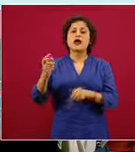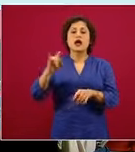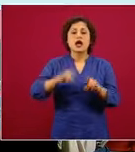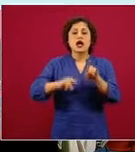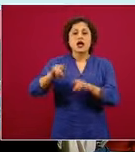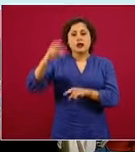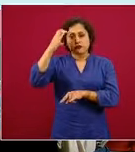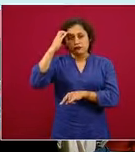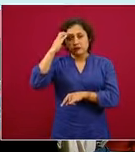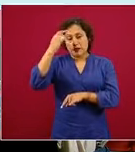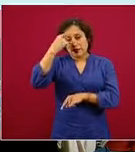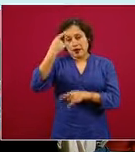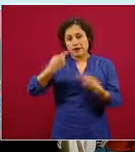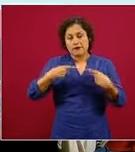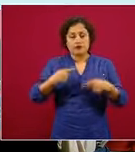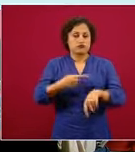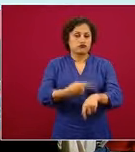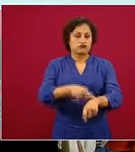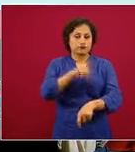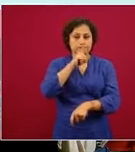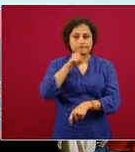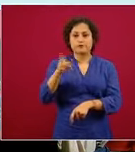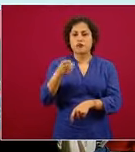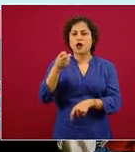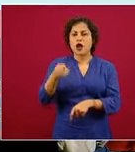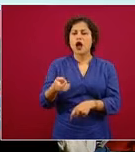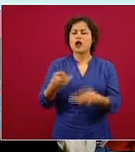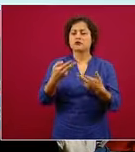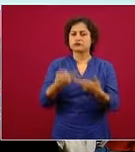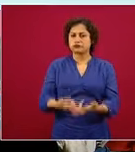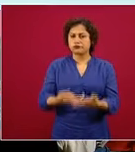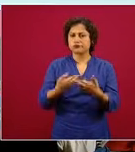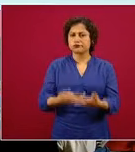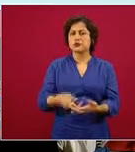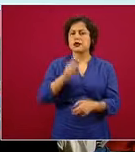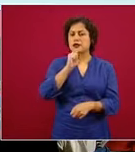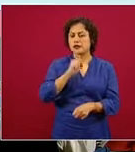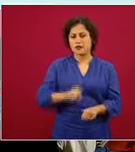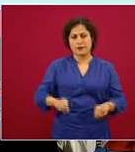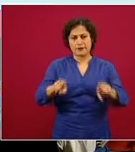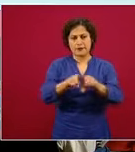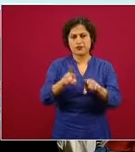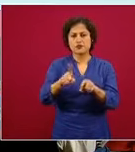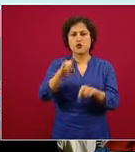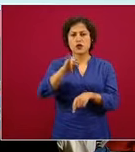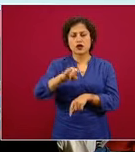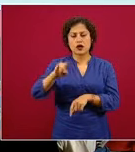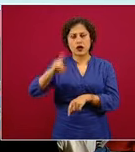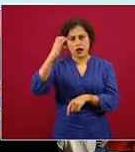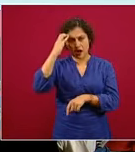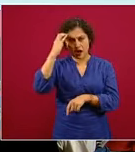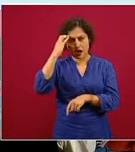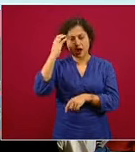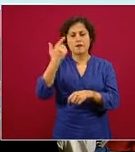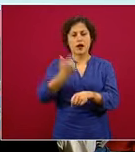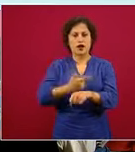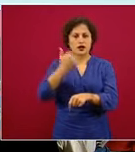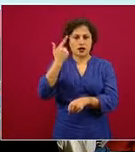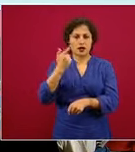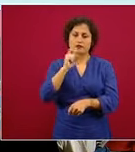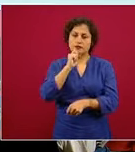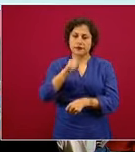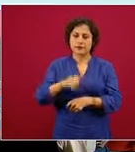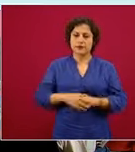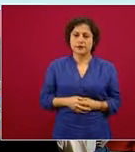generales como de camas con ventilador, está bastante holgada, lo que quiere decir que tienen capacidad de respuesta para estos pacientes. Veamos la animación